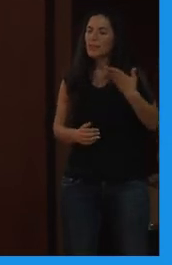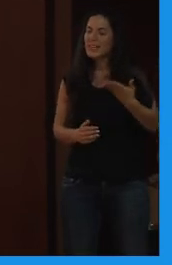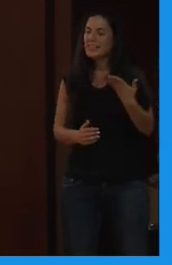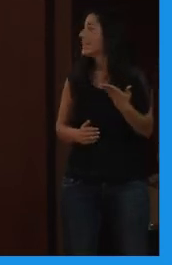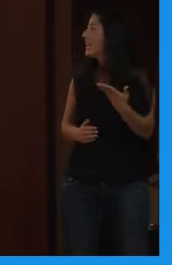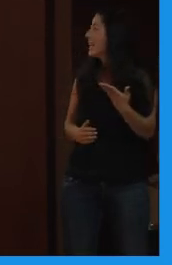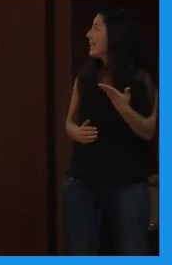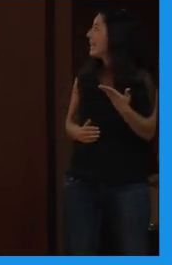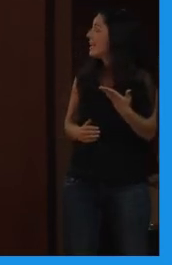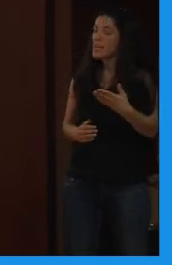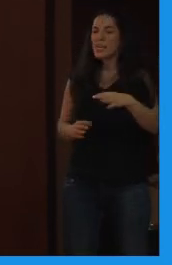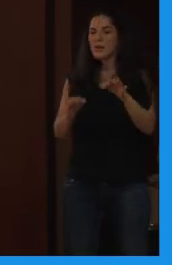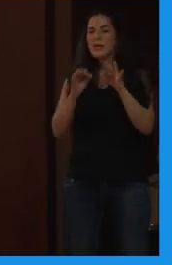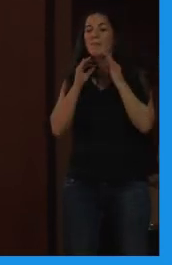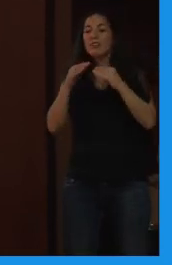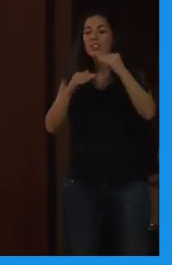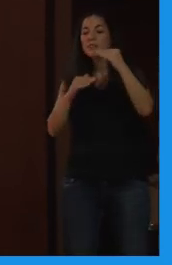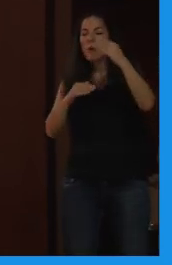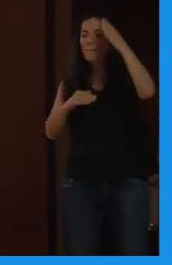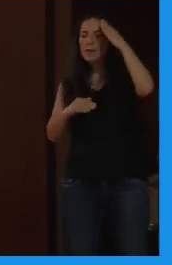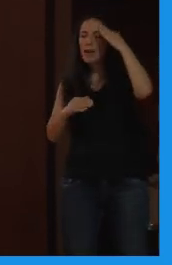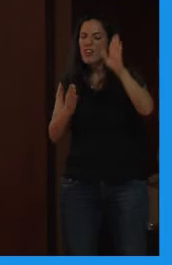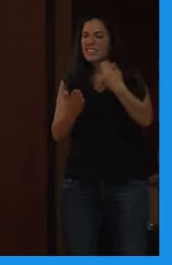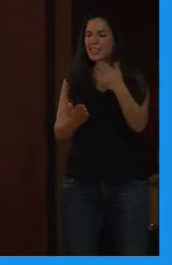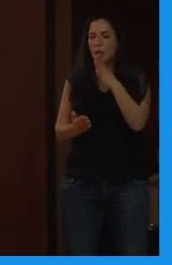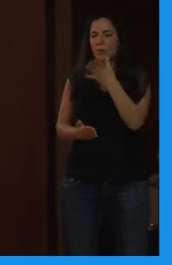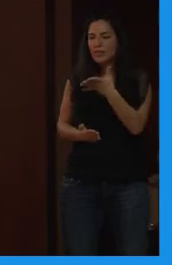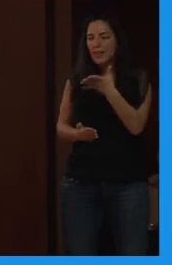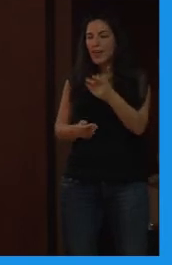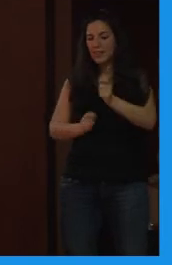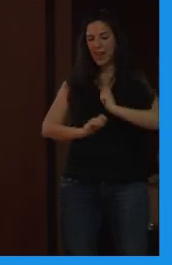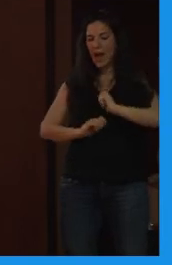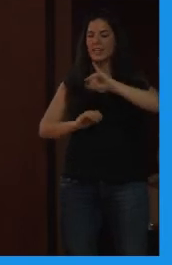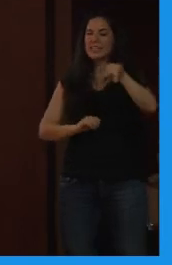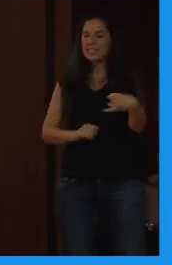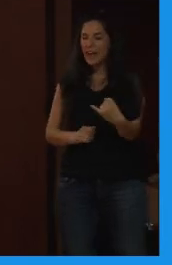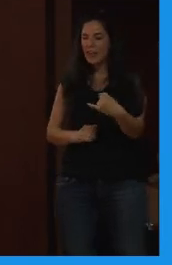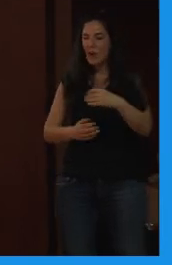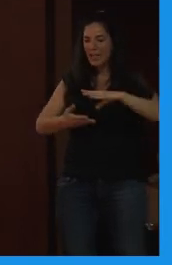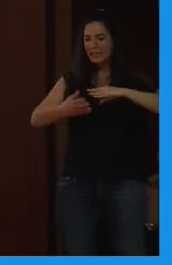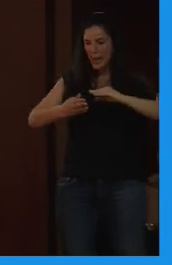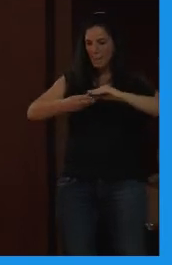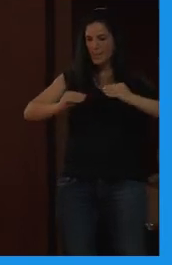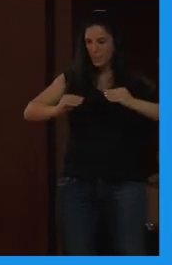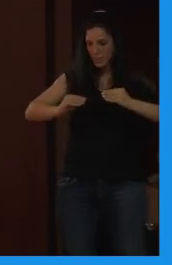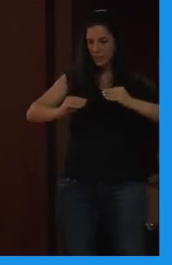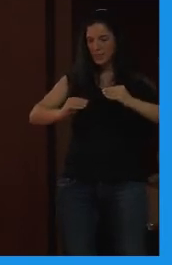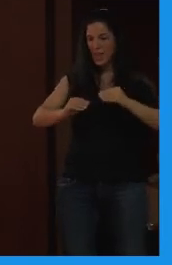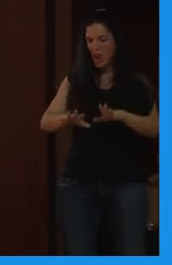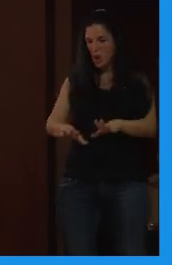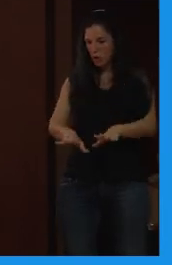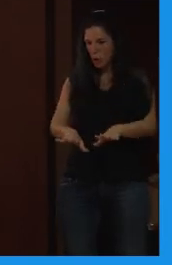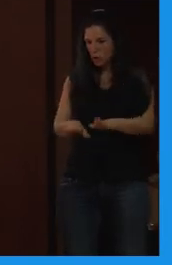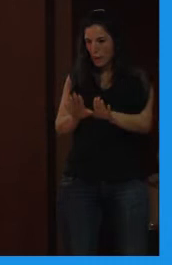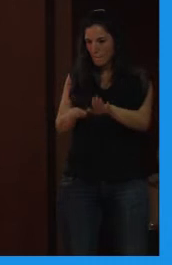el hipotiroidismo primario: cansancio, tristeza, calambres, sequedad de piel, a